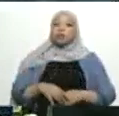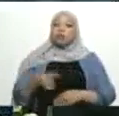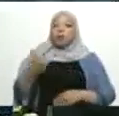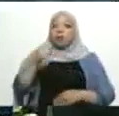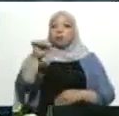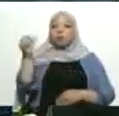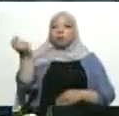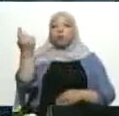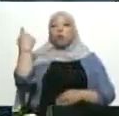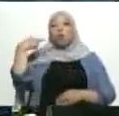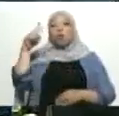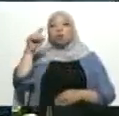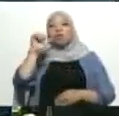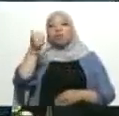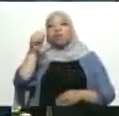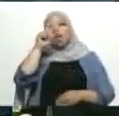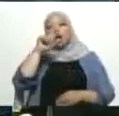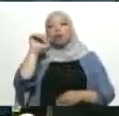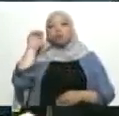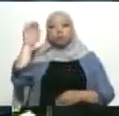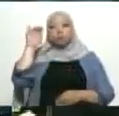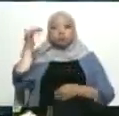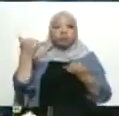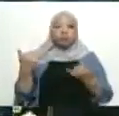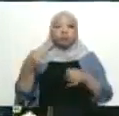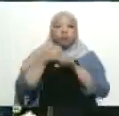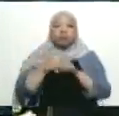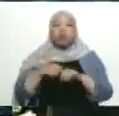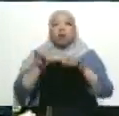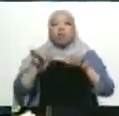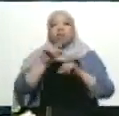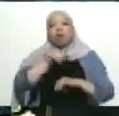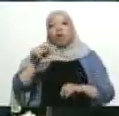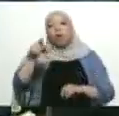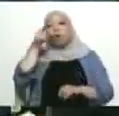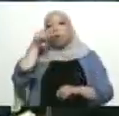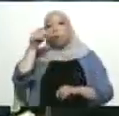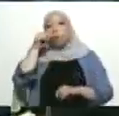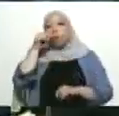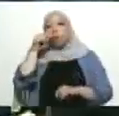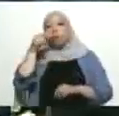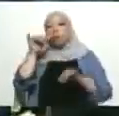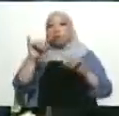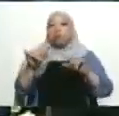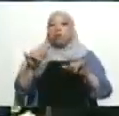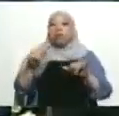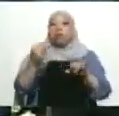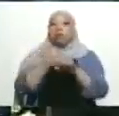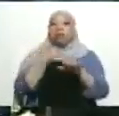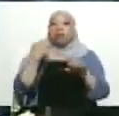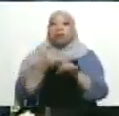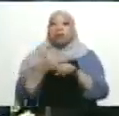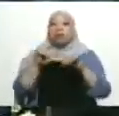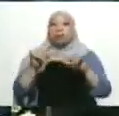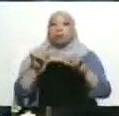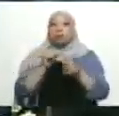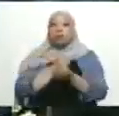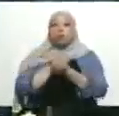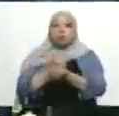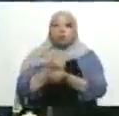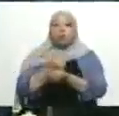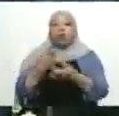o dentro de 10 años, estaremos estos mismos hombres y mujeres con la misma capacidad, con el mismo amor, con